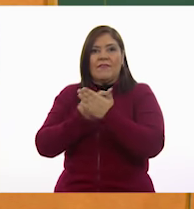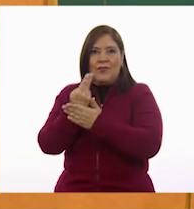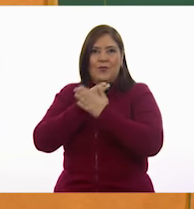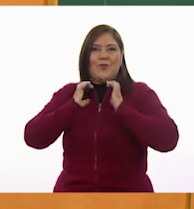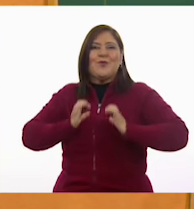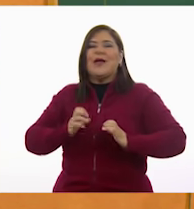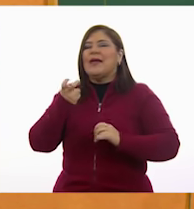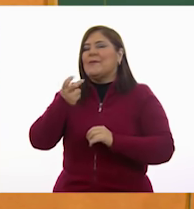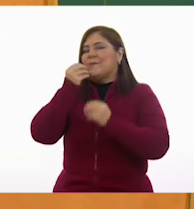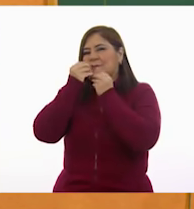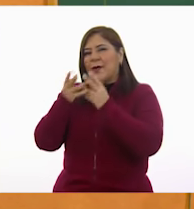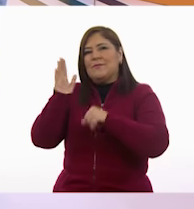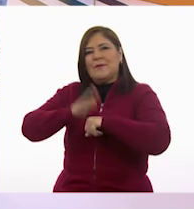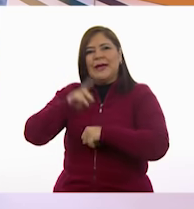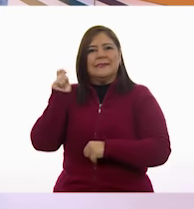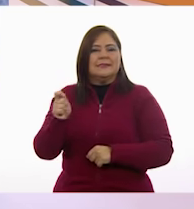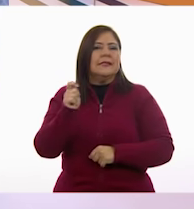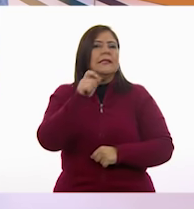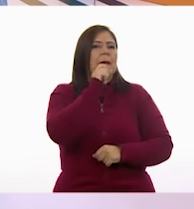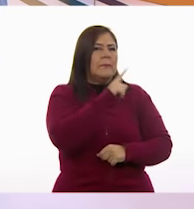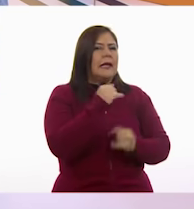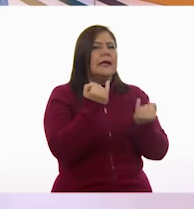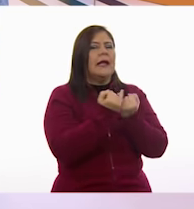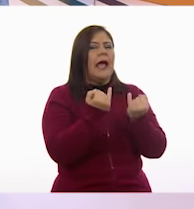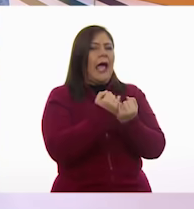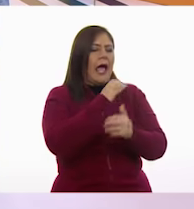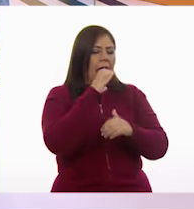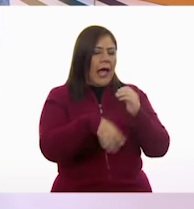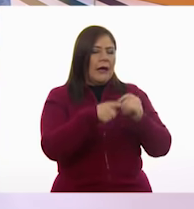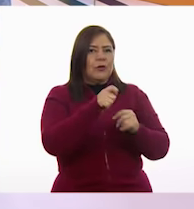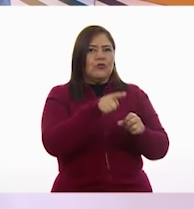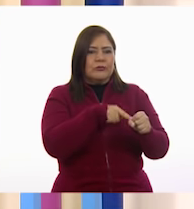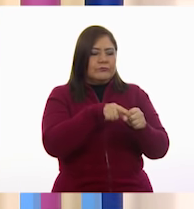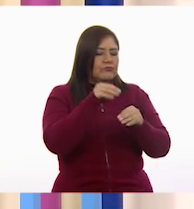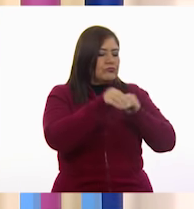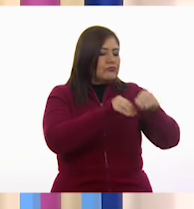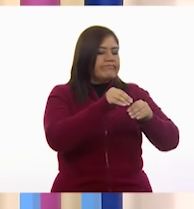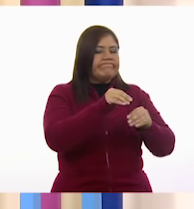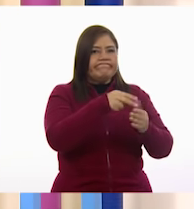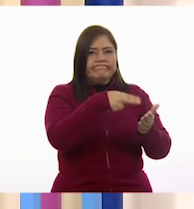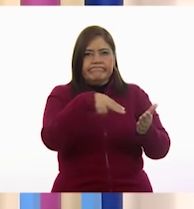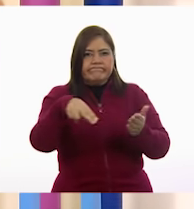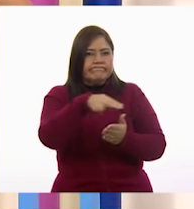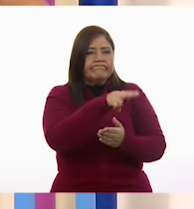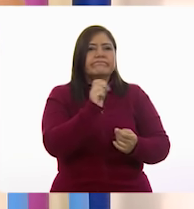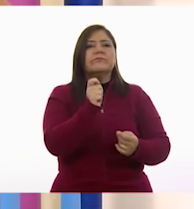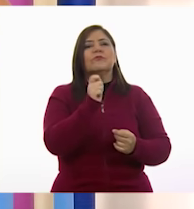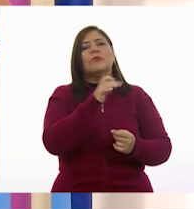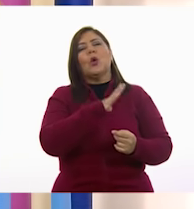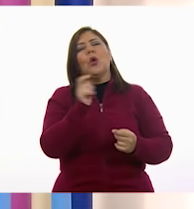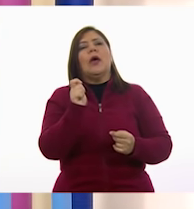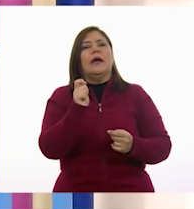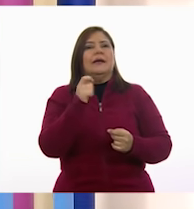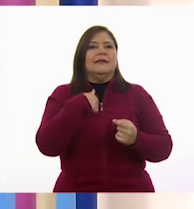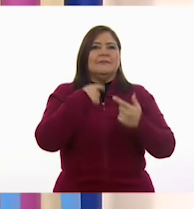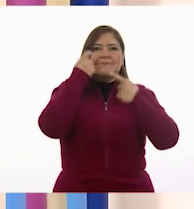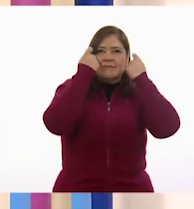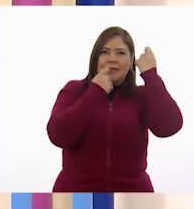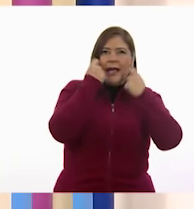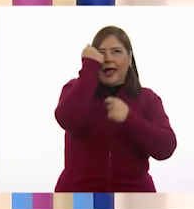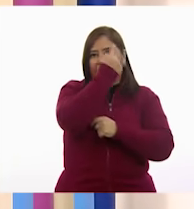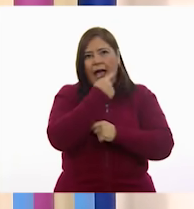divertidos. Y terminarla con los colores y a lo mejor ponerle también las expresiones de mi cara, las expresiones de mis músculos, de